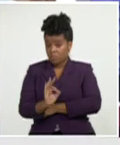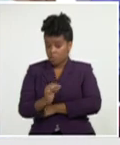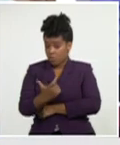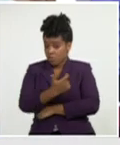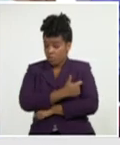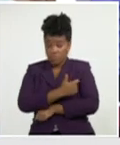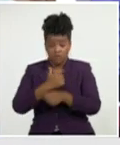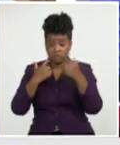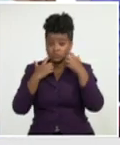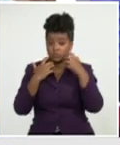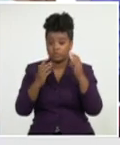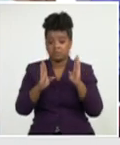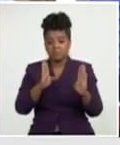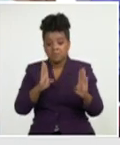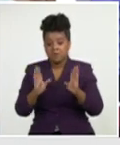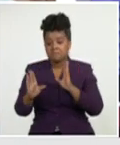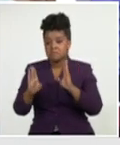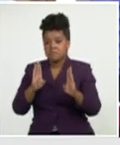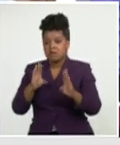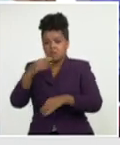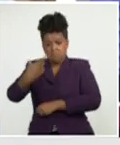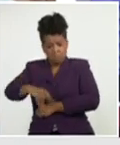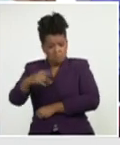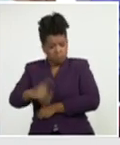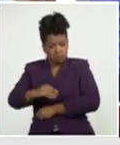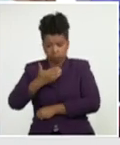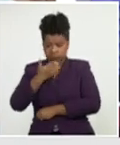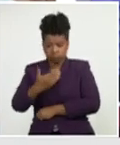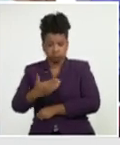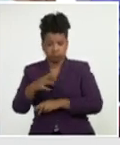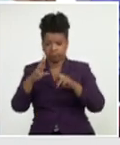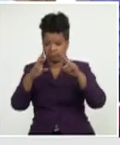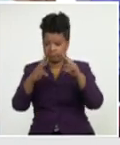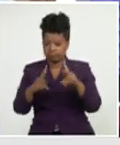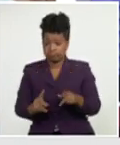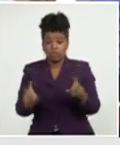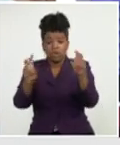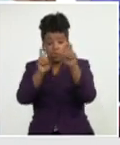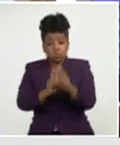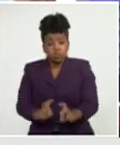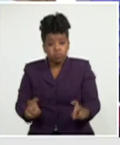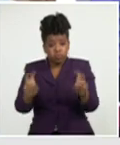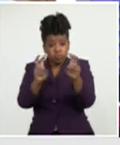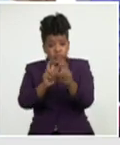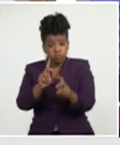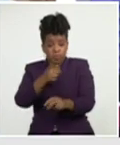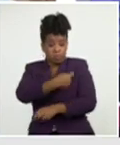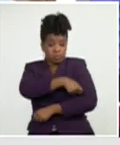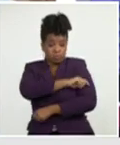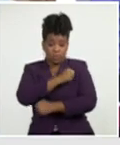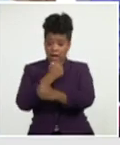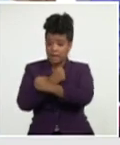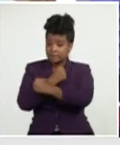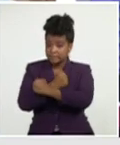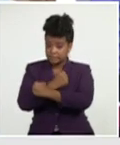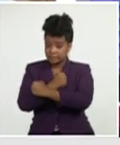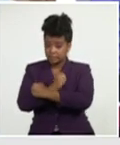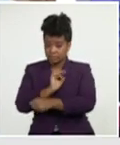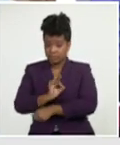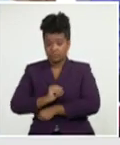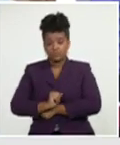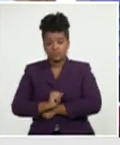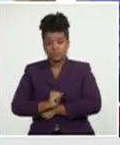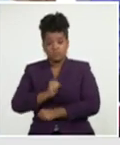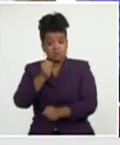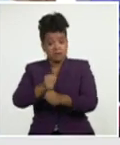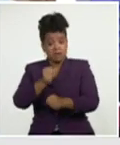importante. Y bueno, el ensayo va transcurriendo satisfactoriamente. El estudio de intervención en poblaciones de riesgo, que incluyó los trabajadores de la